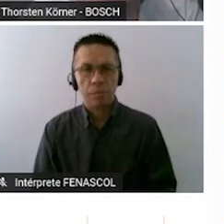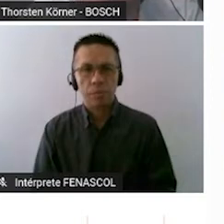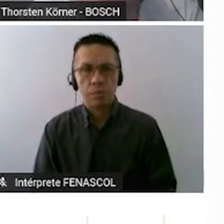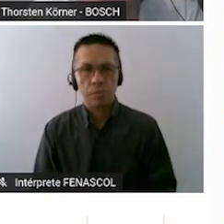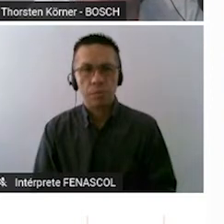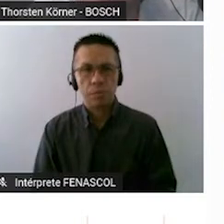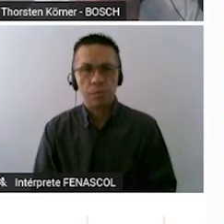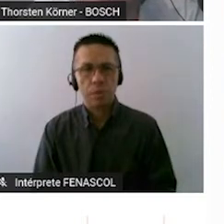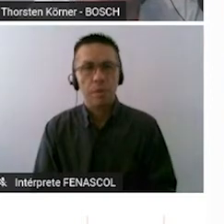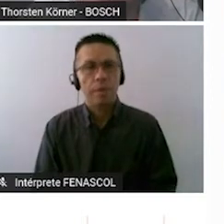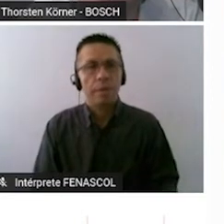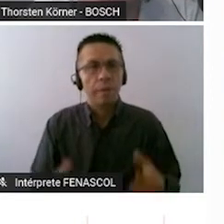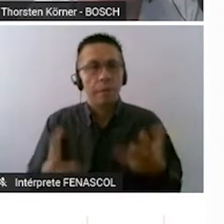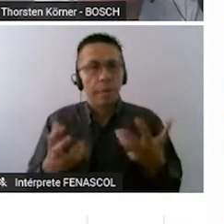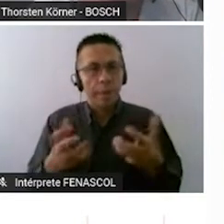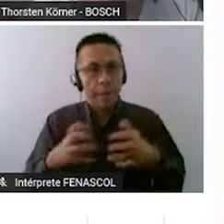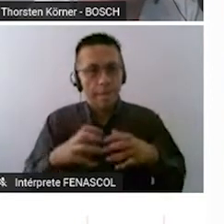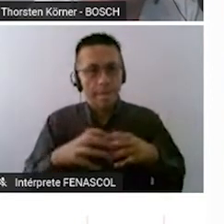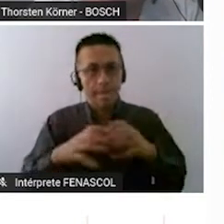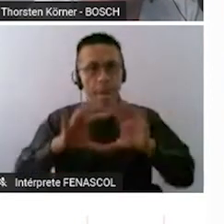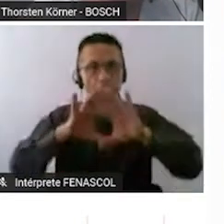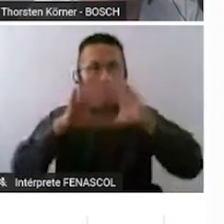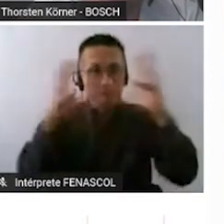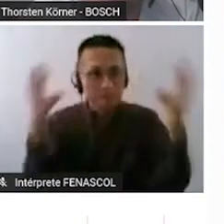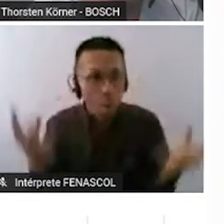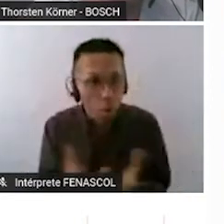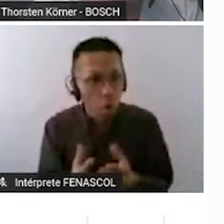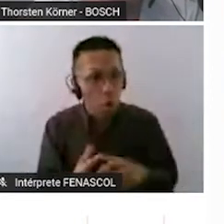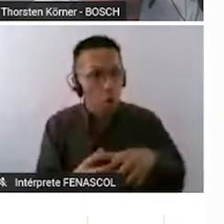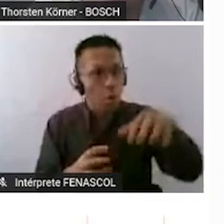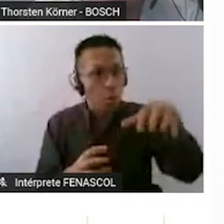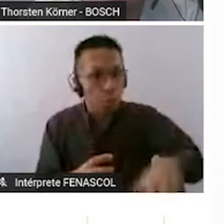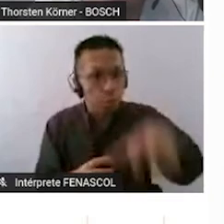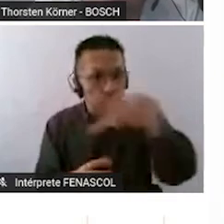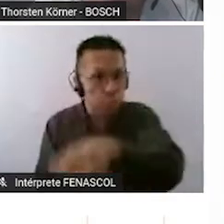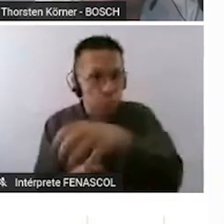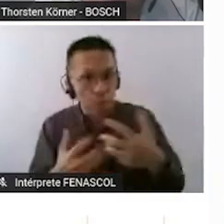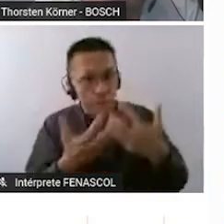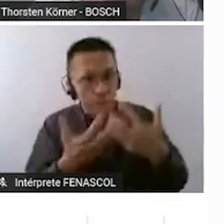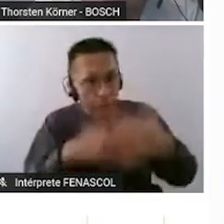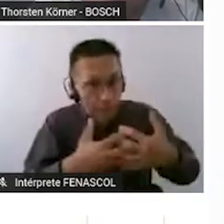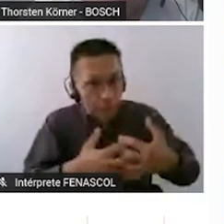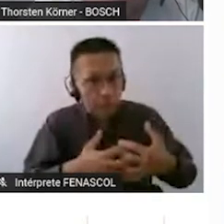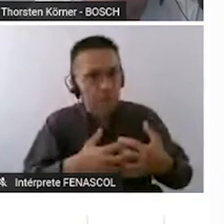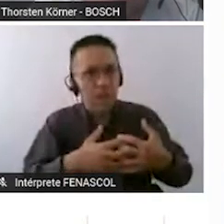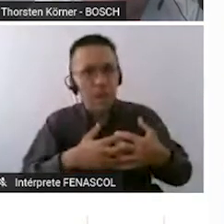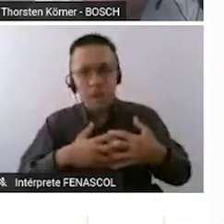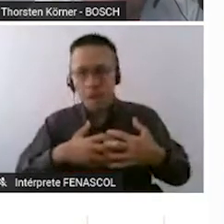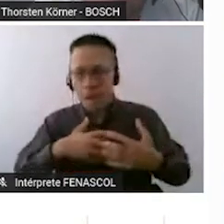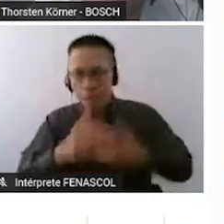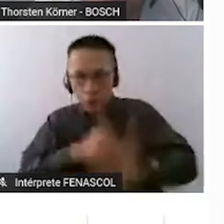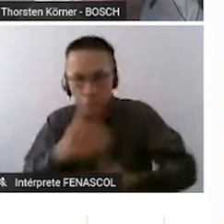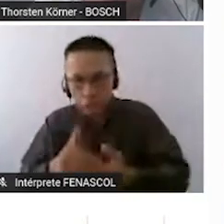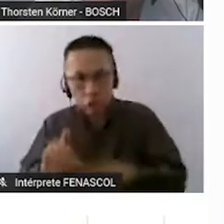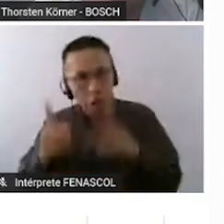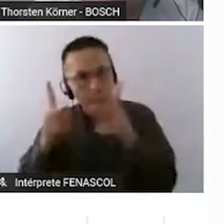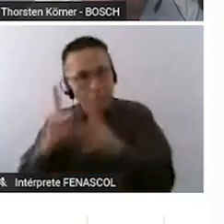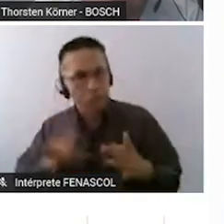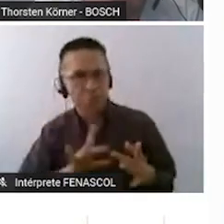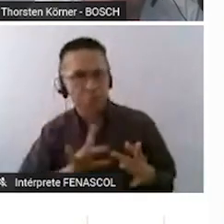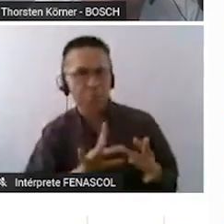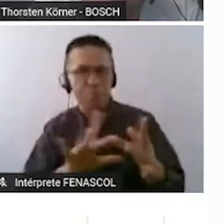de máquinas, procesos y también personas. Pero sabemos que esto